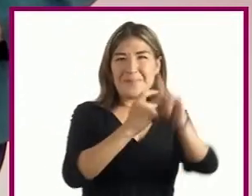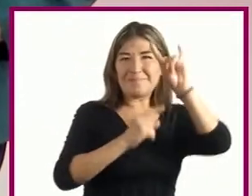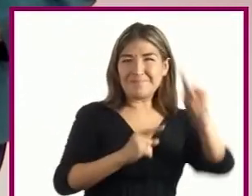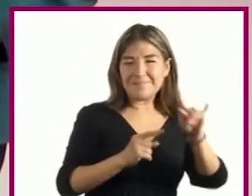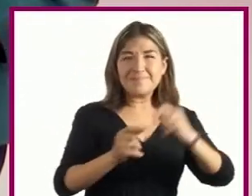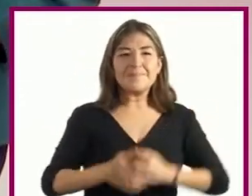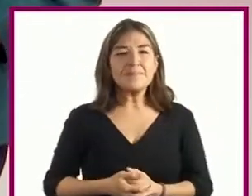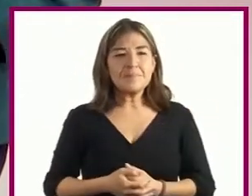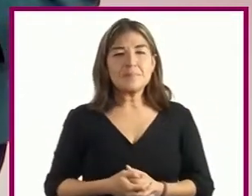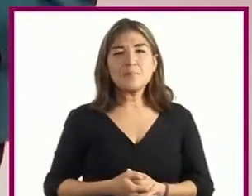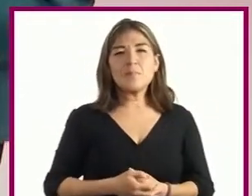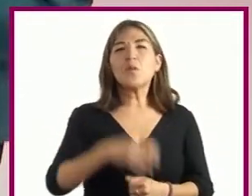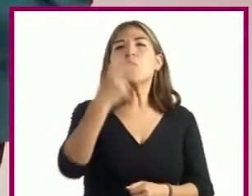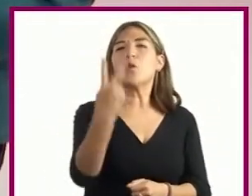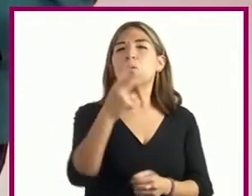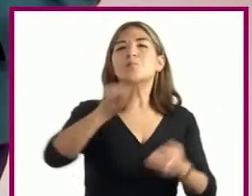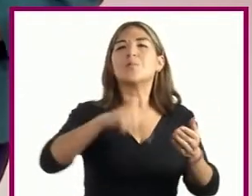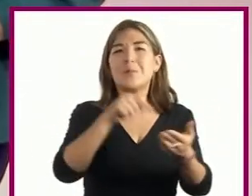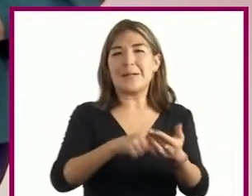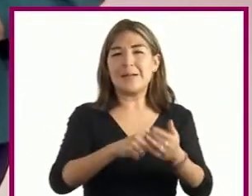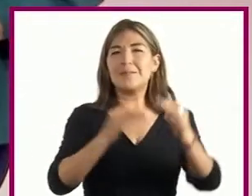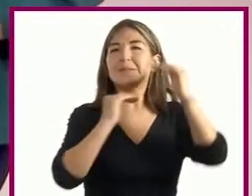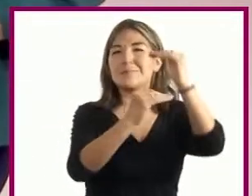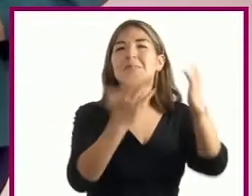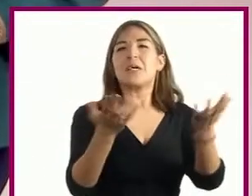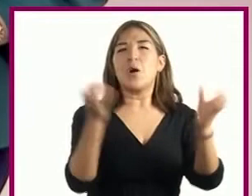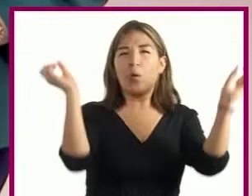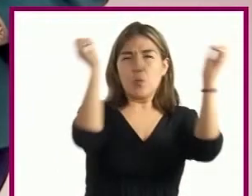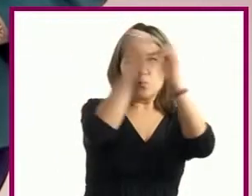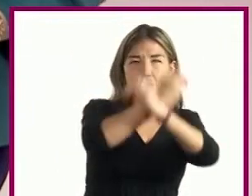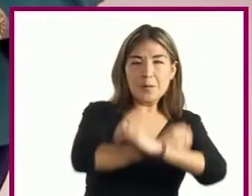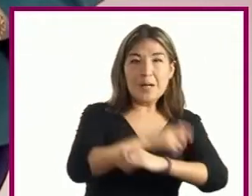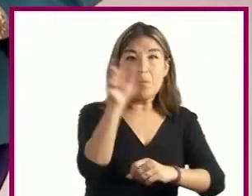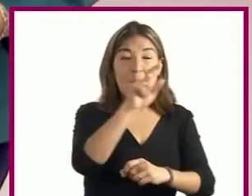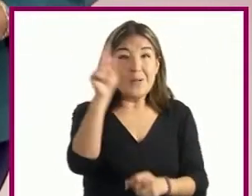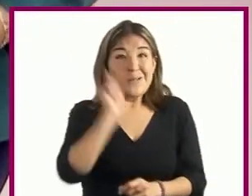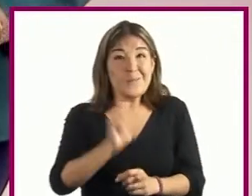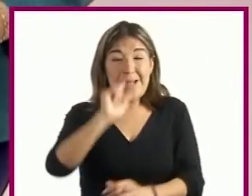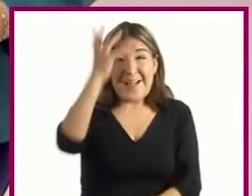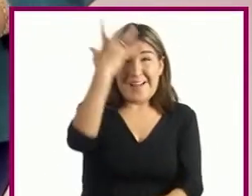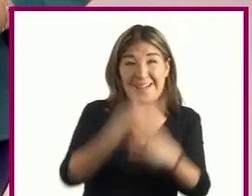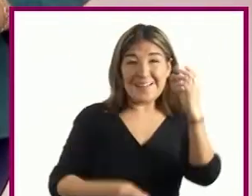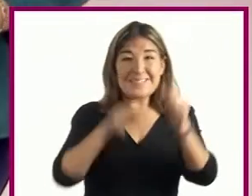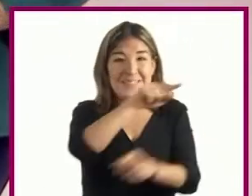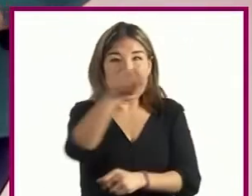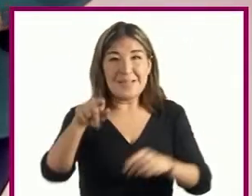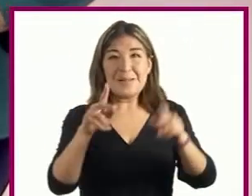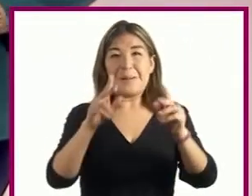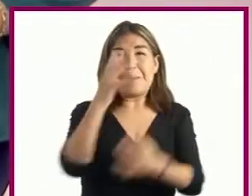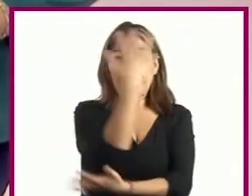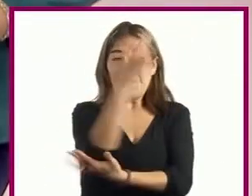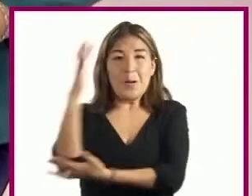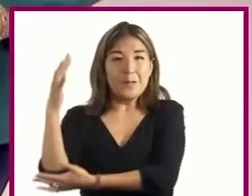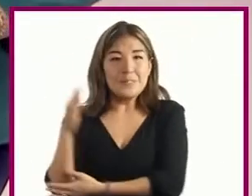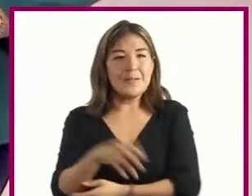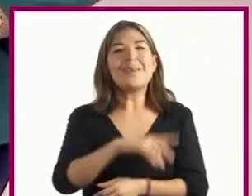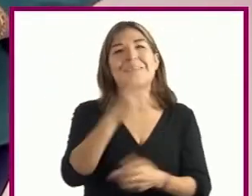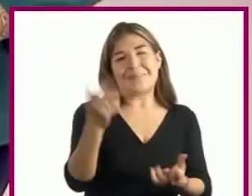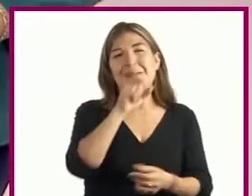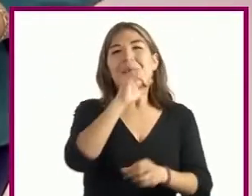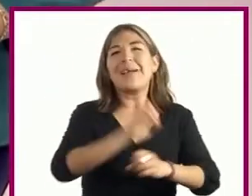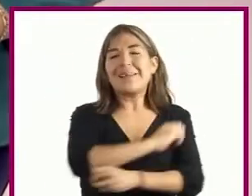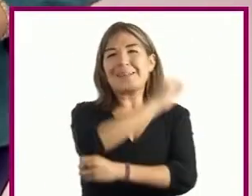pero con 2 momentos específicos, oscuro cuando Blancanieves escapa por el bosque y claro cuando hay momentos